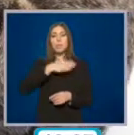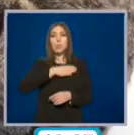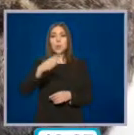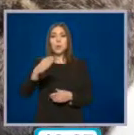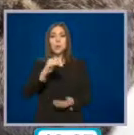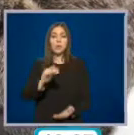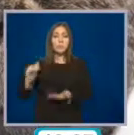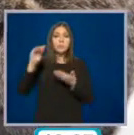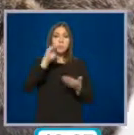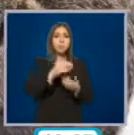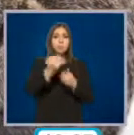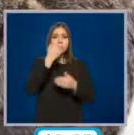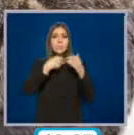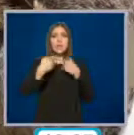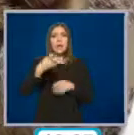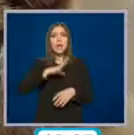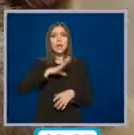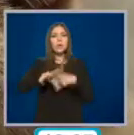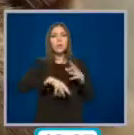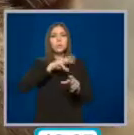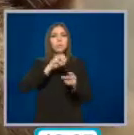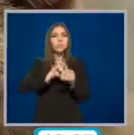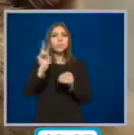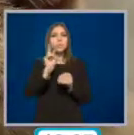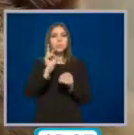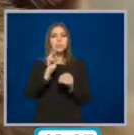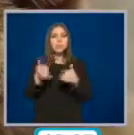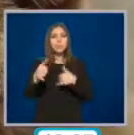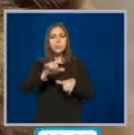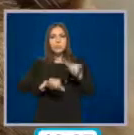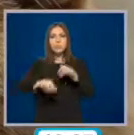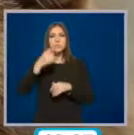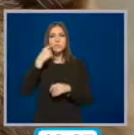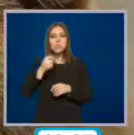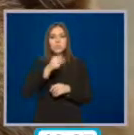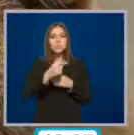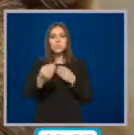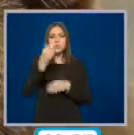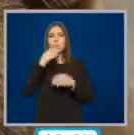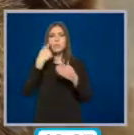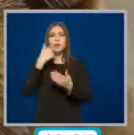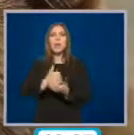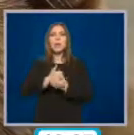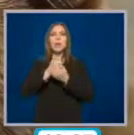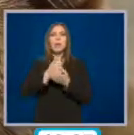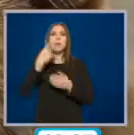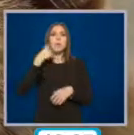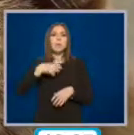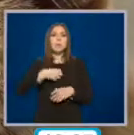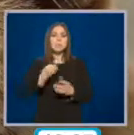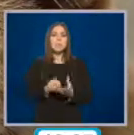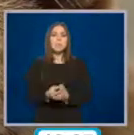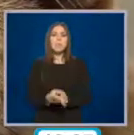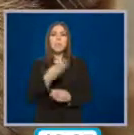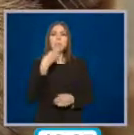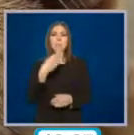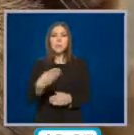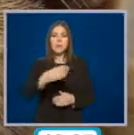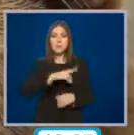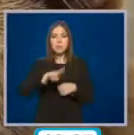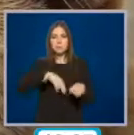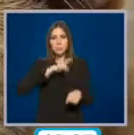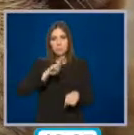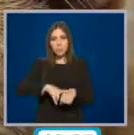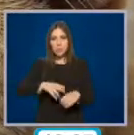de aditamentos, ¿no? Para que ayuden a para que expulsar. fluya, ¿no? De manera correcta. Qué bonito. También, ¿qué